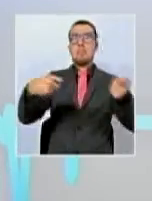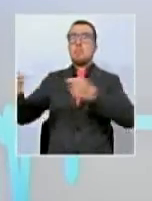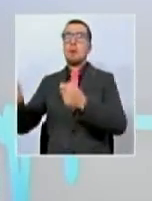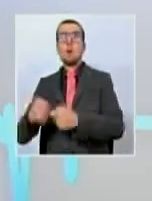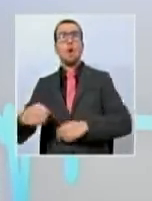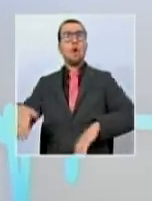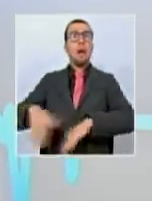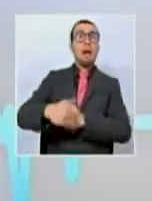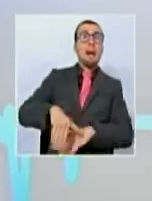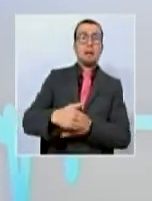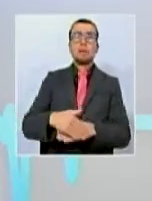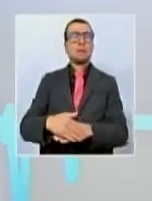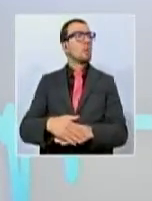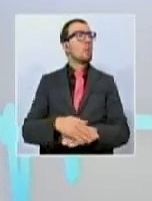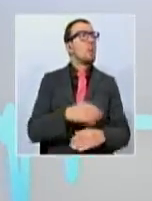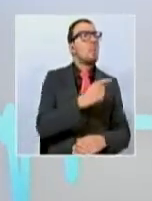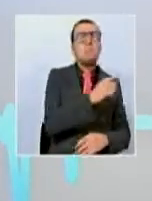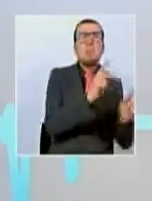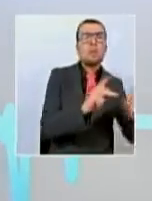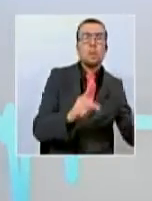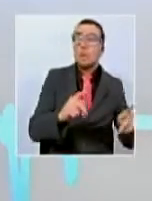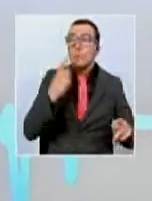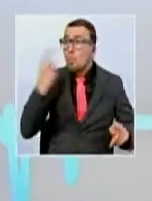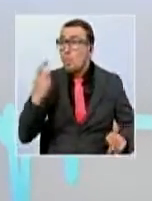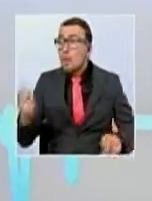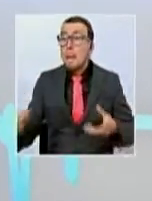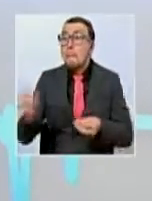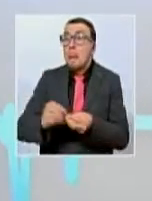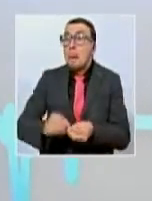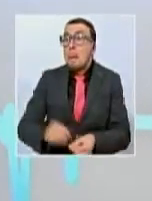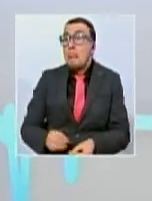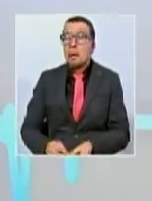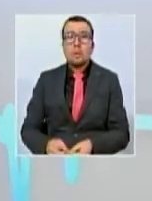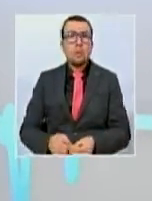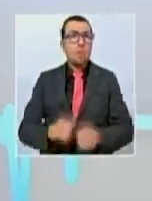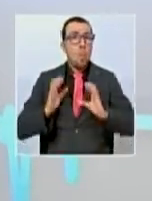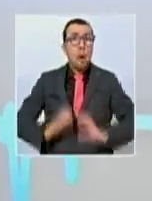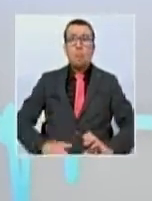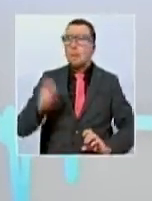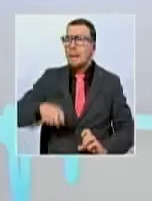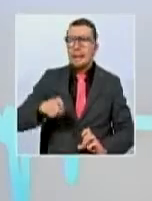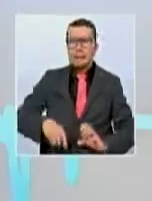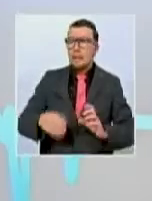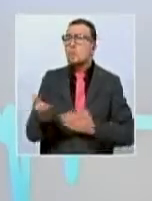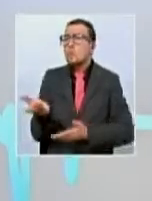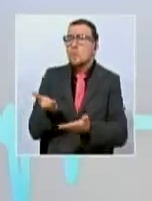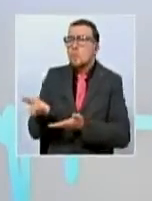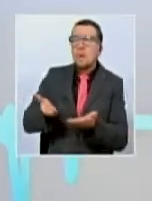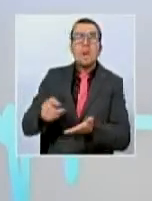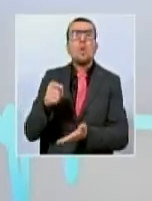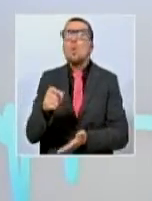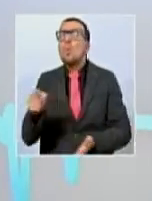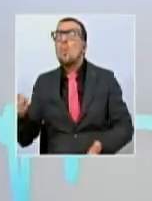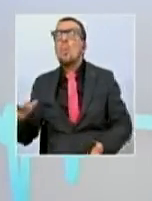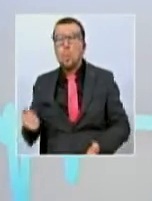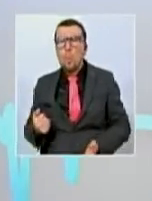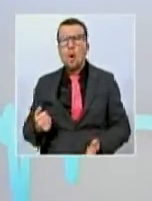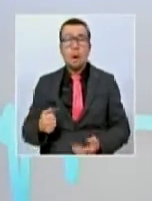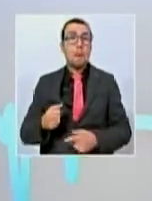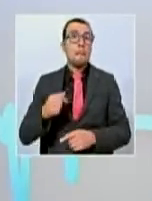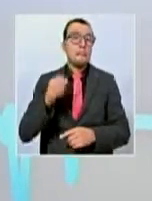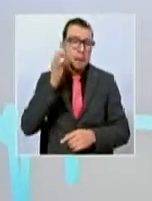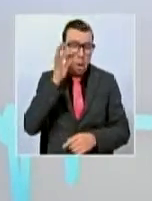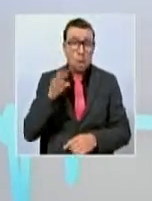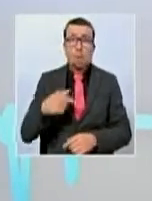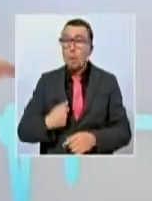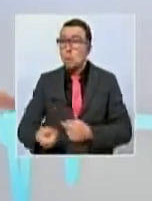gente los busca más, que de pronto el cuerpo los necesita más, pero que ese abuso que se hace